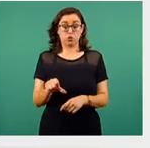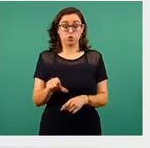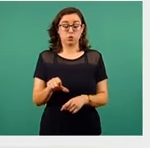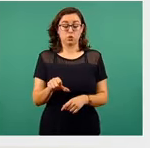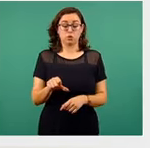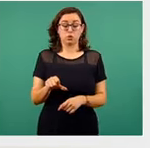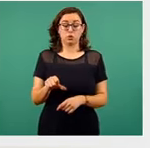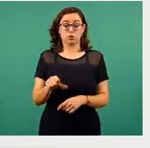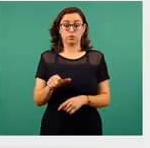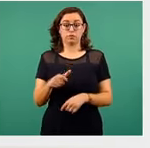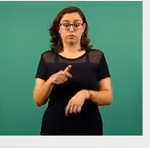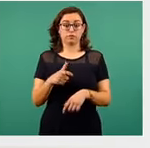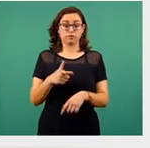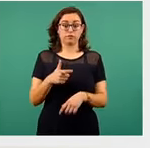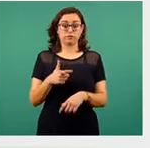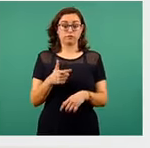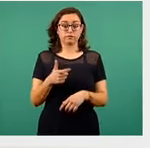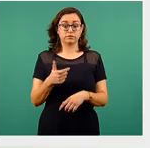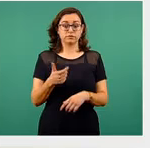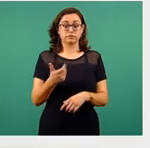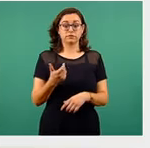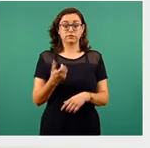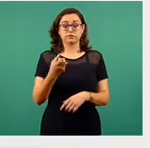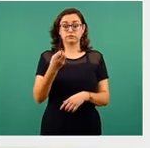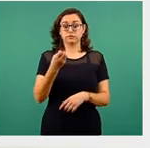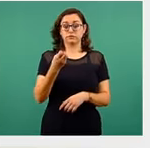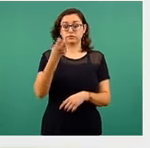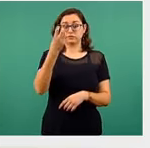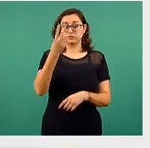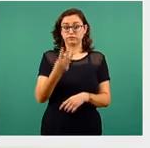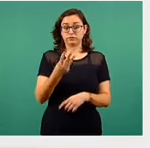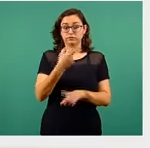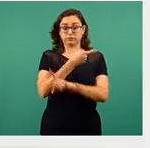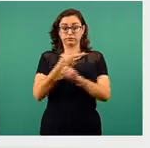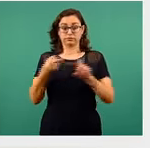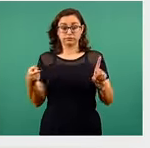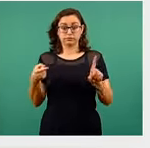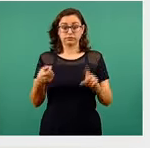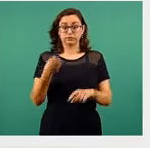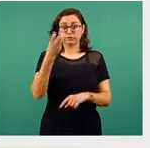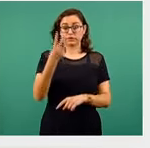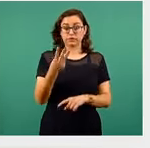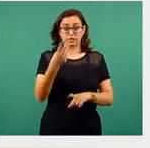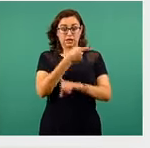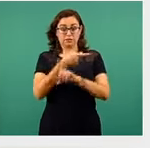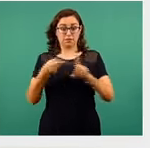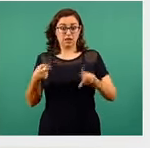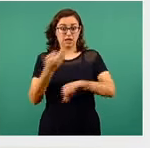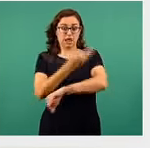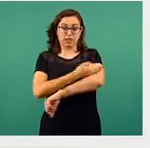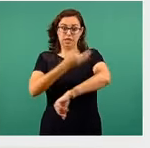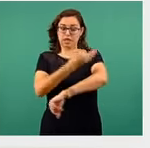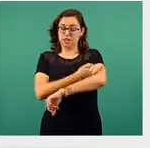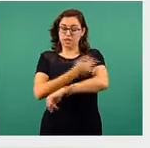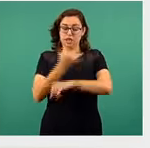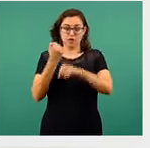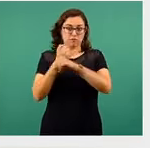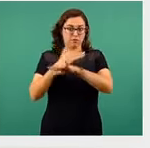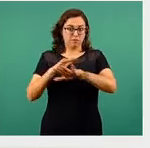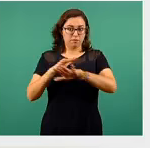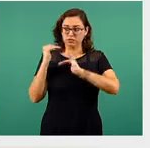de las, este es las 15:30 horas, dije que era las 16, en realidad es media hora antes, se hizo el corte de información, esto